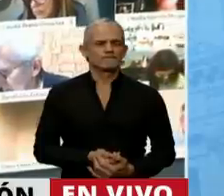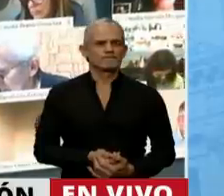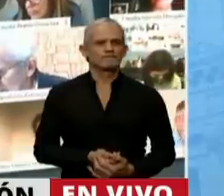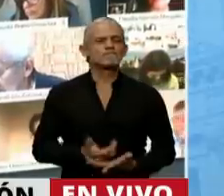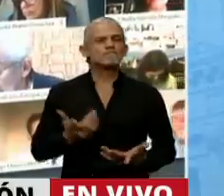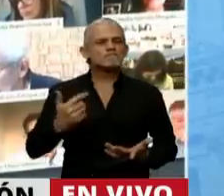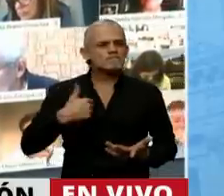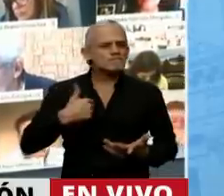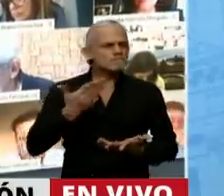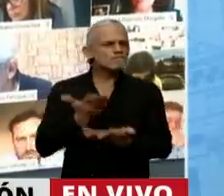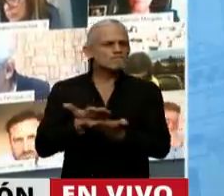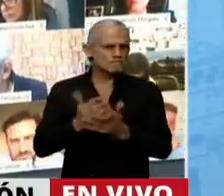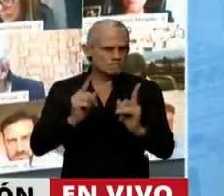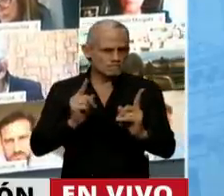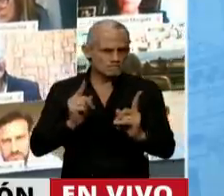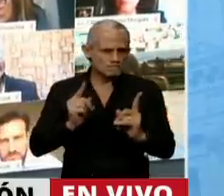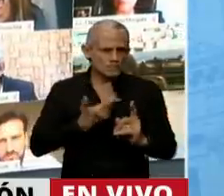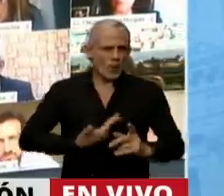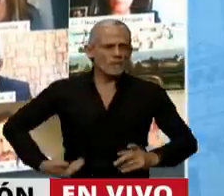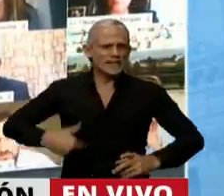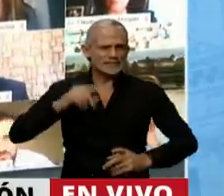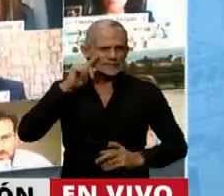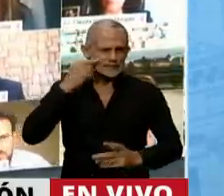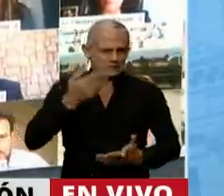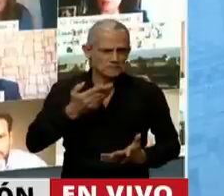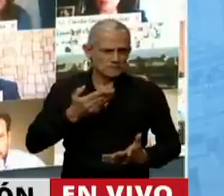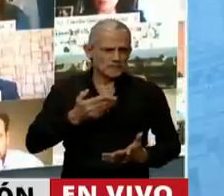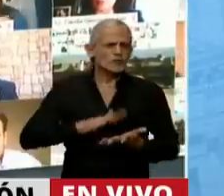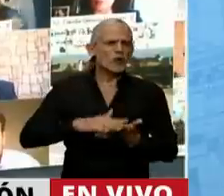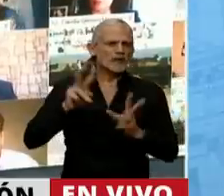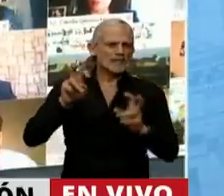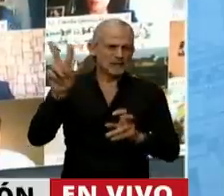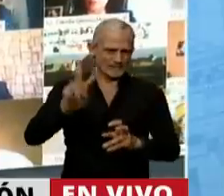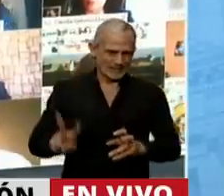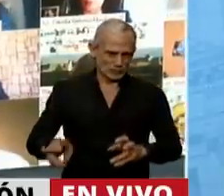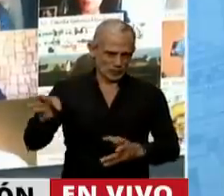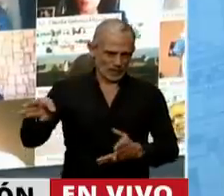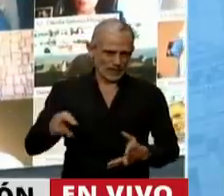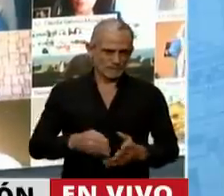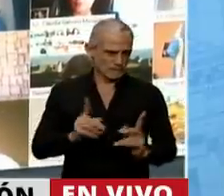Lo que planteamos es la misma posición que viene planteando el presidente hace tiempo con Venezuela.